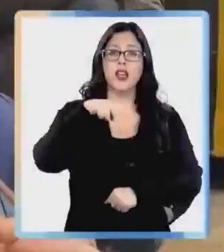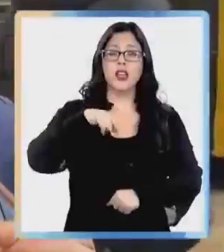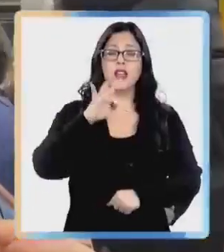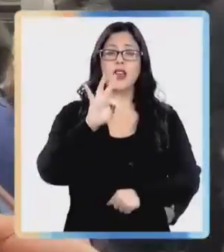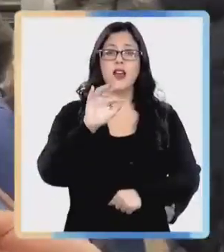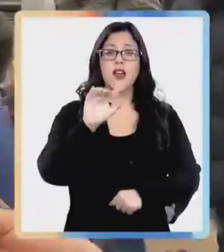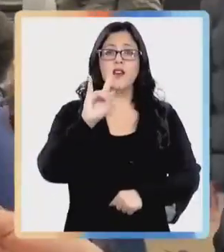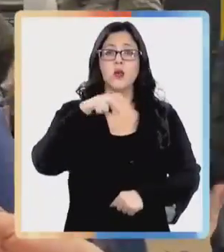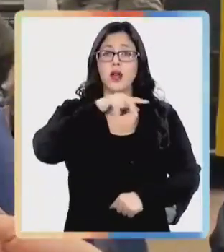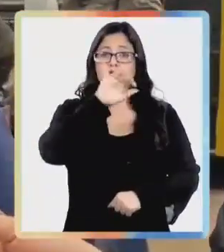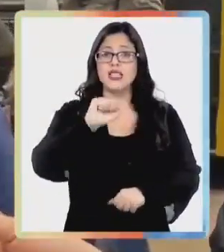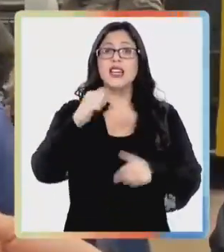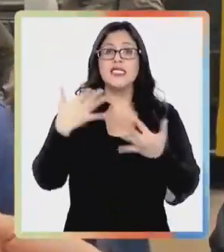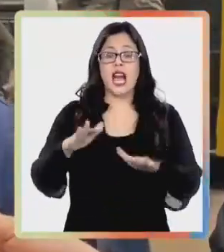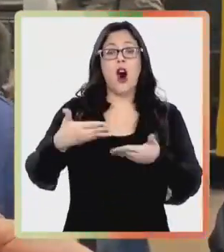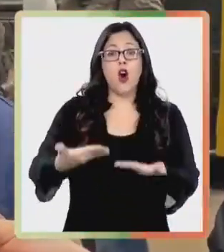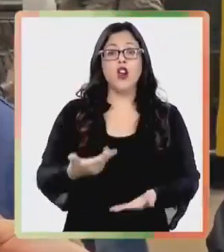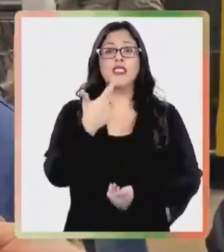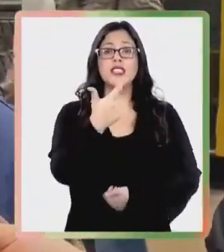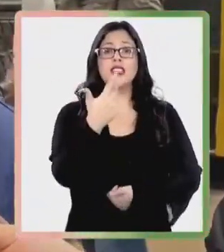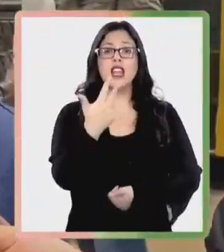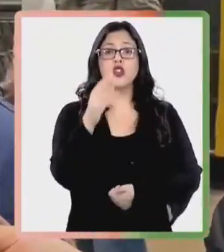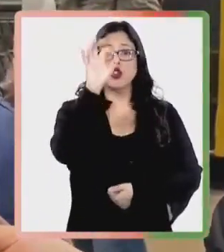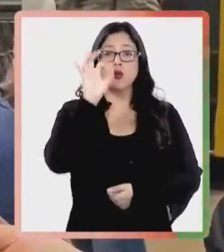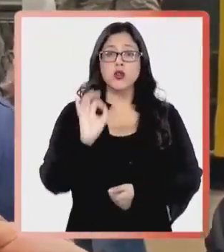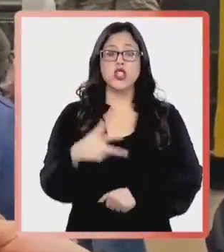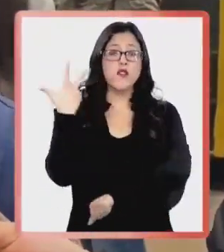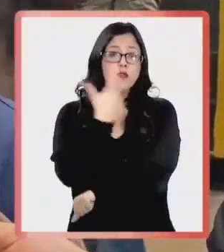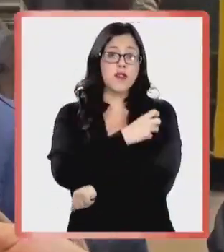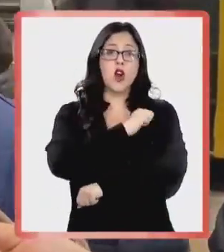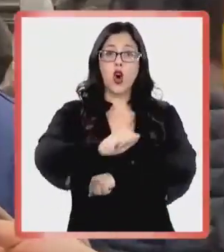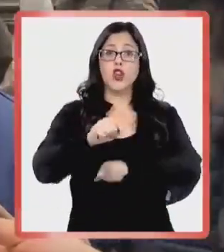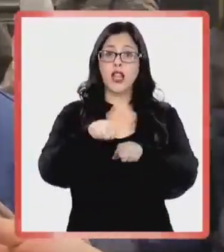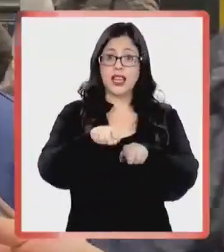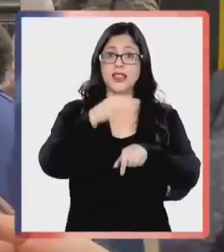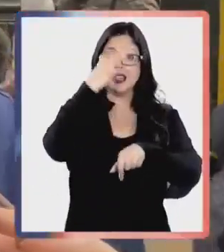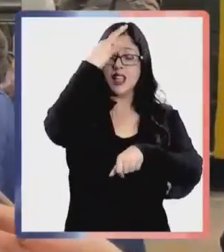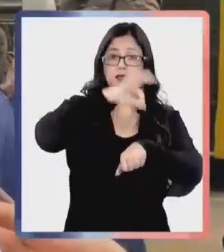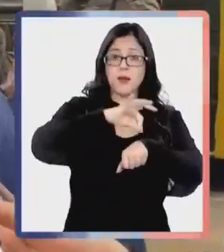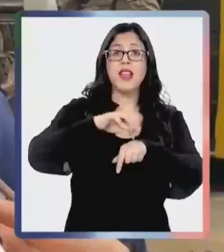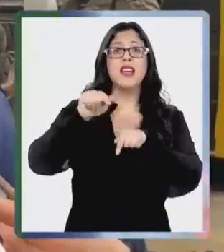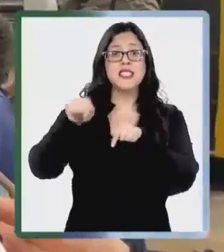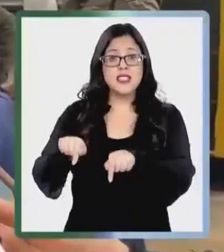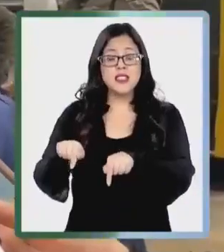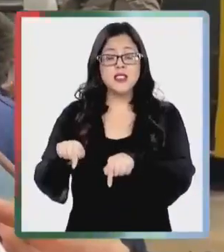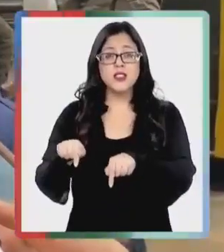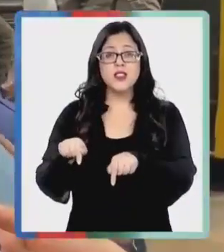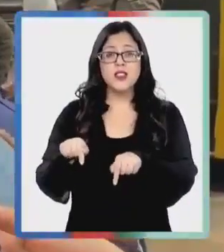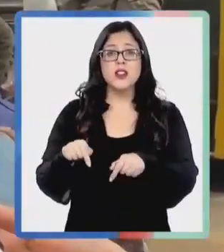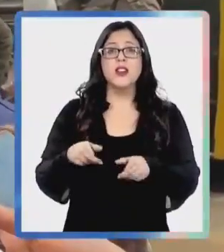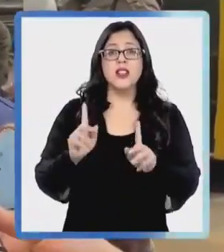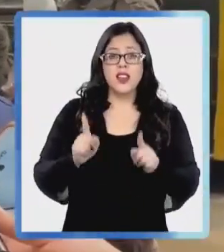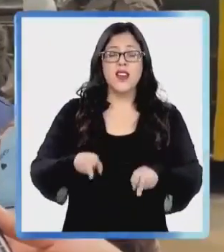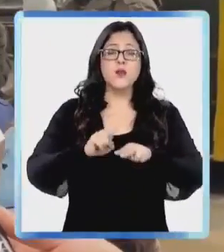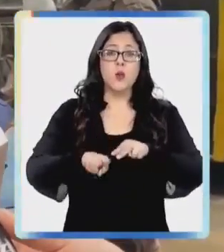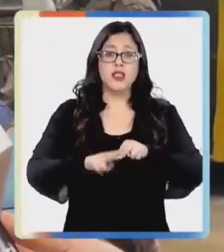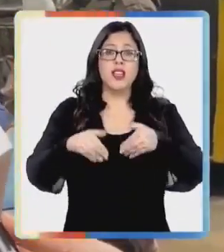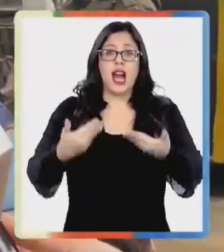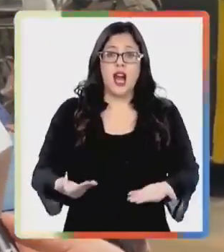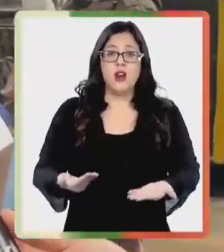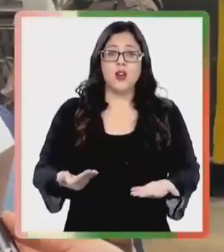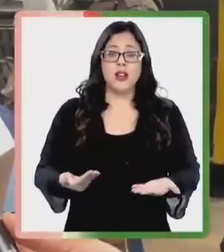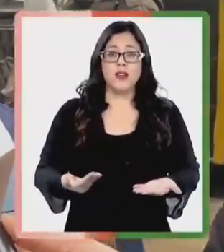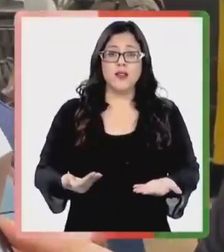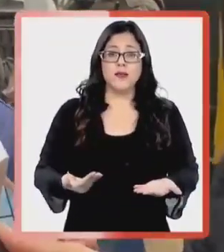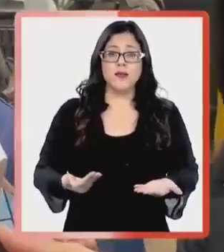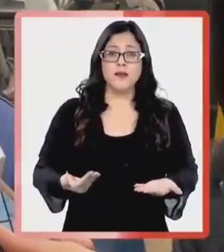Ya vamos en un 78% de porcentaje de vacunación contra influenza y eso es lo que nosotros tenemos que hacer énfasis en estos momentos.